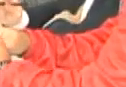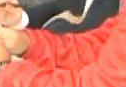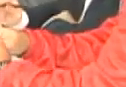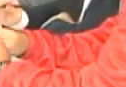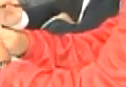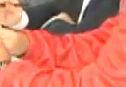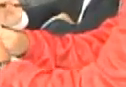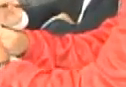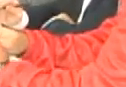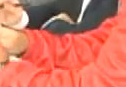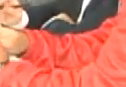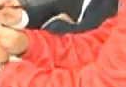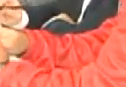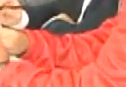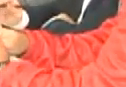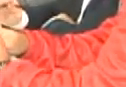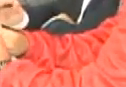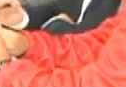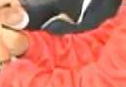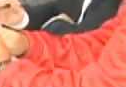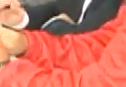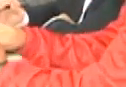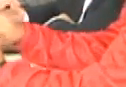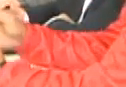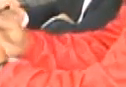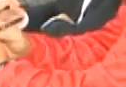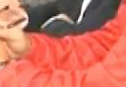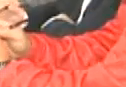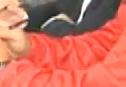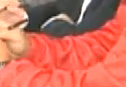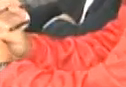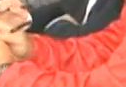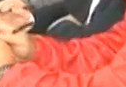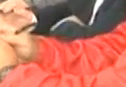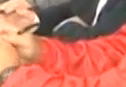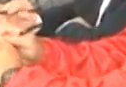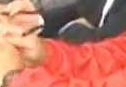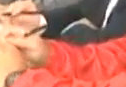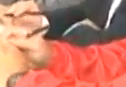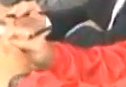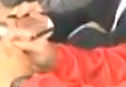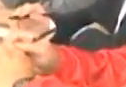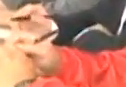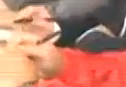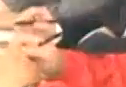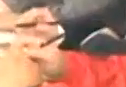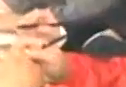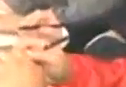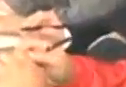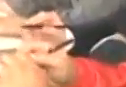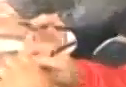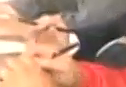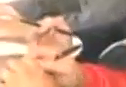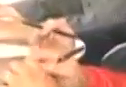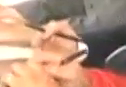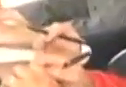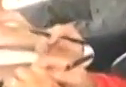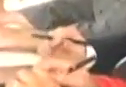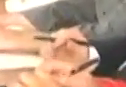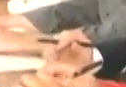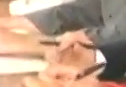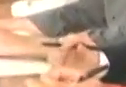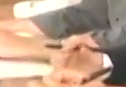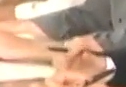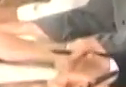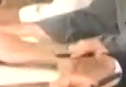pueden mandarlo por correo como el voto por correo en Estados Unidos Jorge pueden mandar los